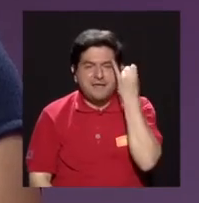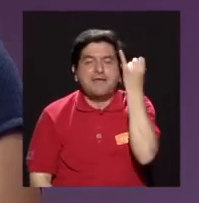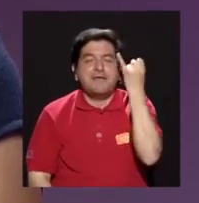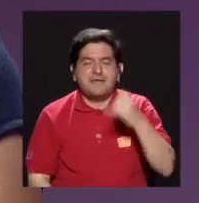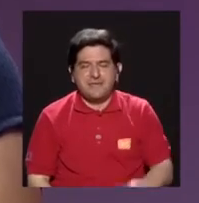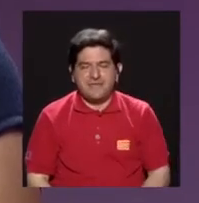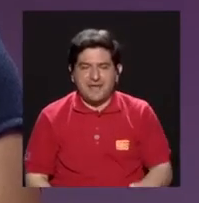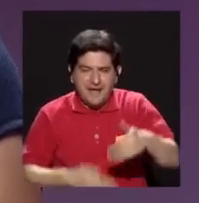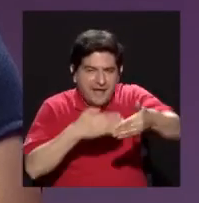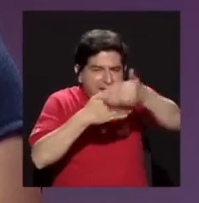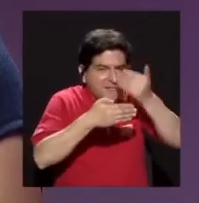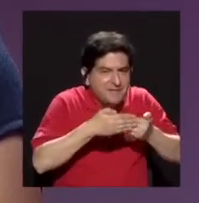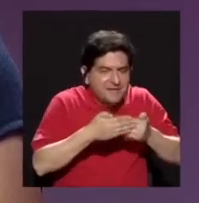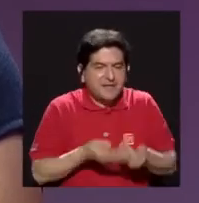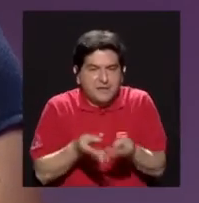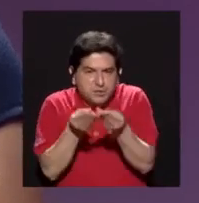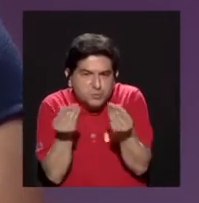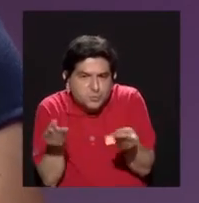de generar